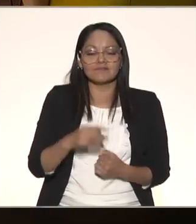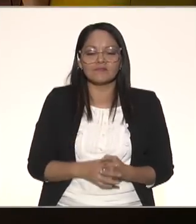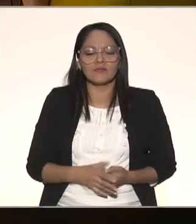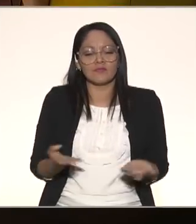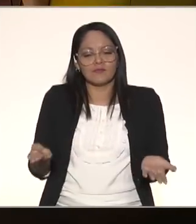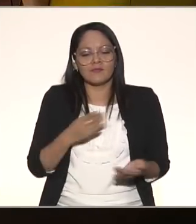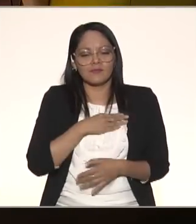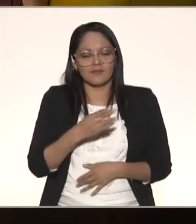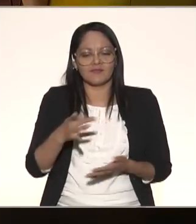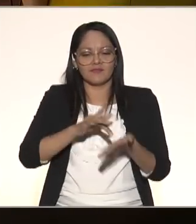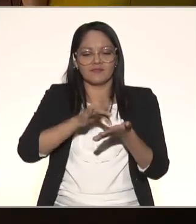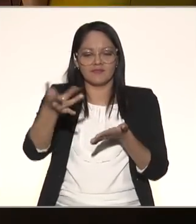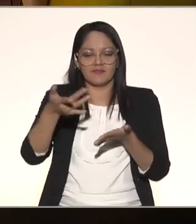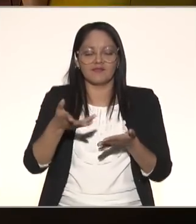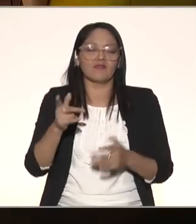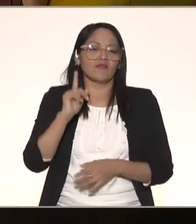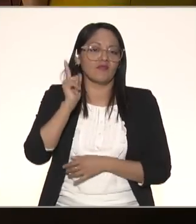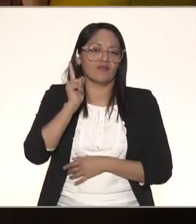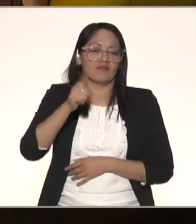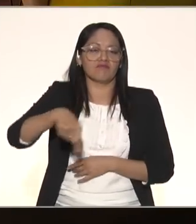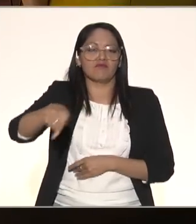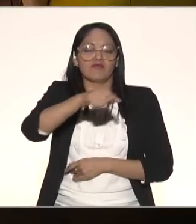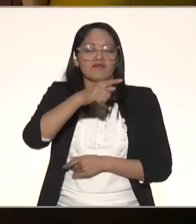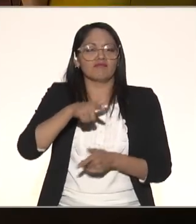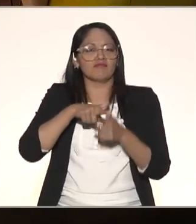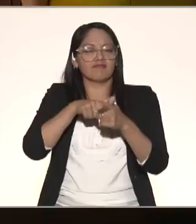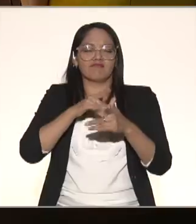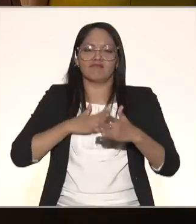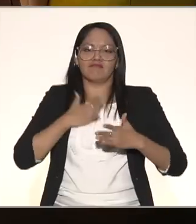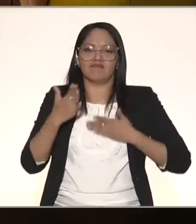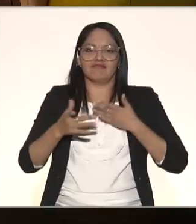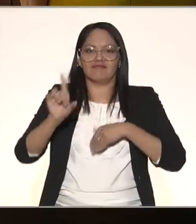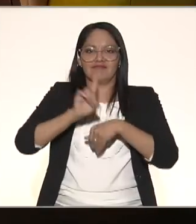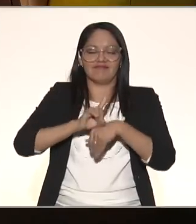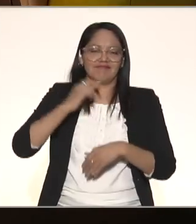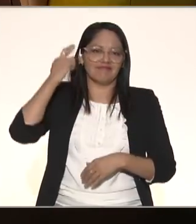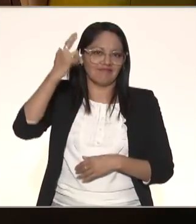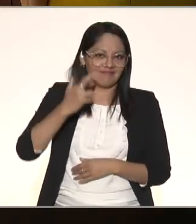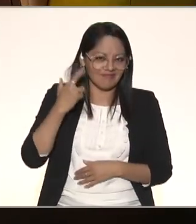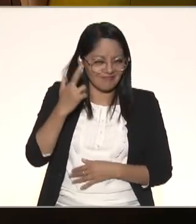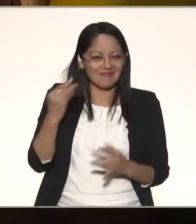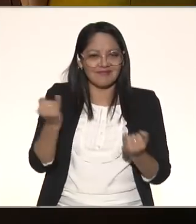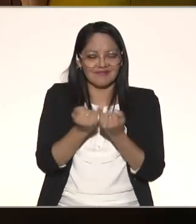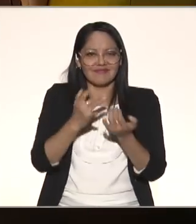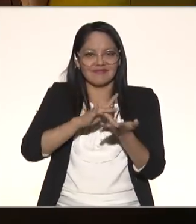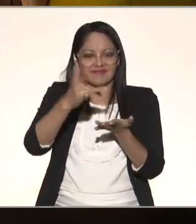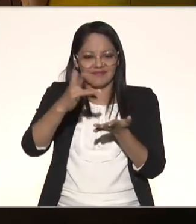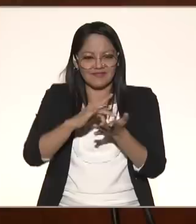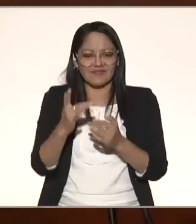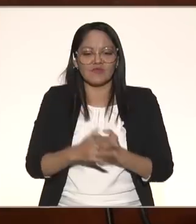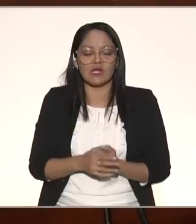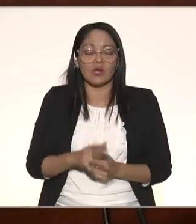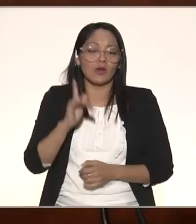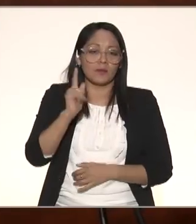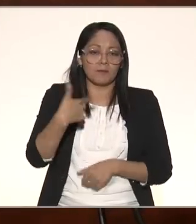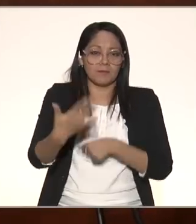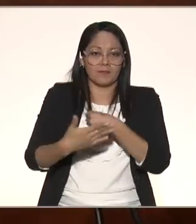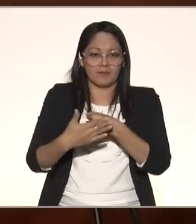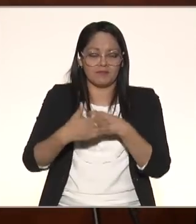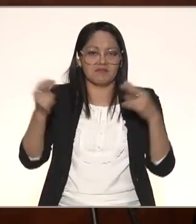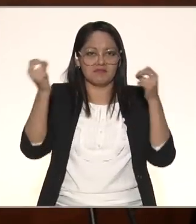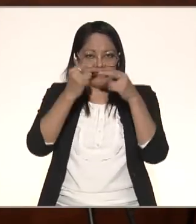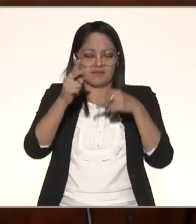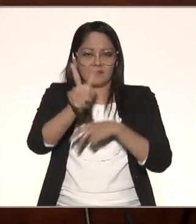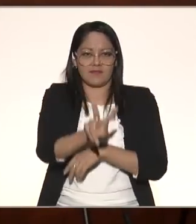bueno pues muchas gracias espero que sigan disfrutando este día de Reyes gracias por acompañarnos y bueno los esperamos el